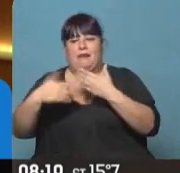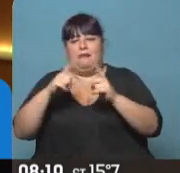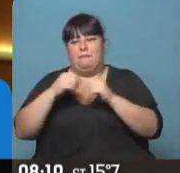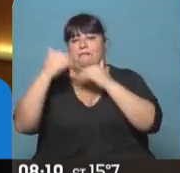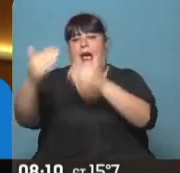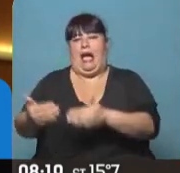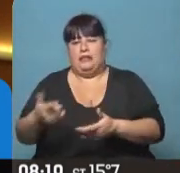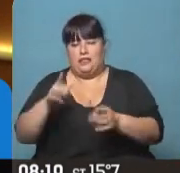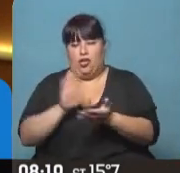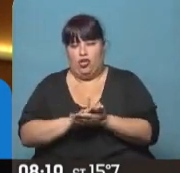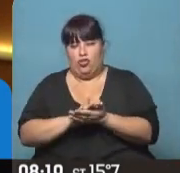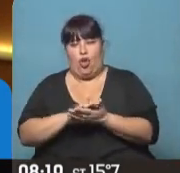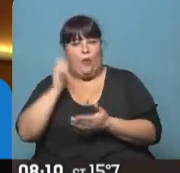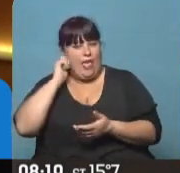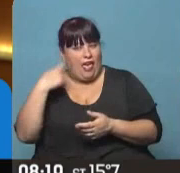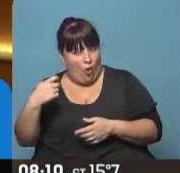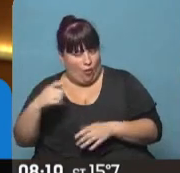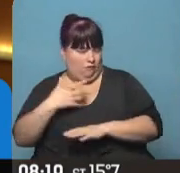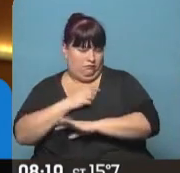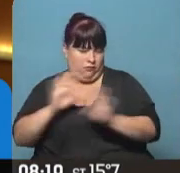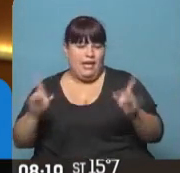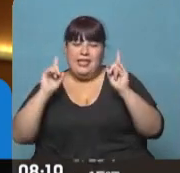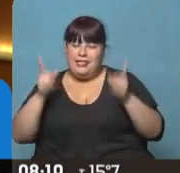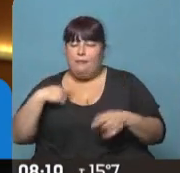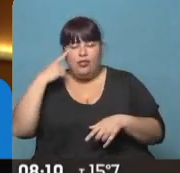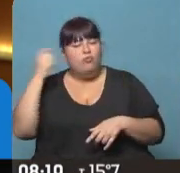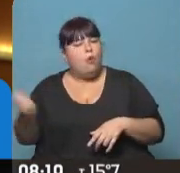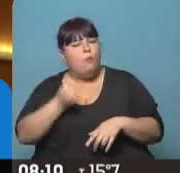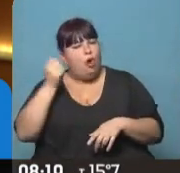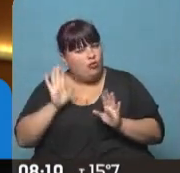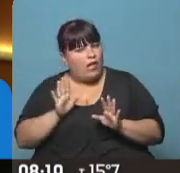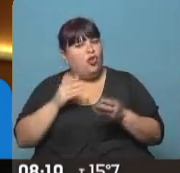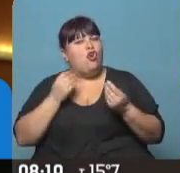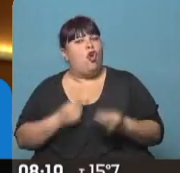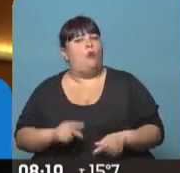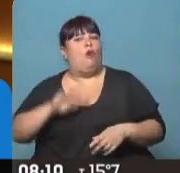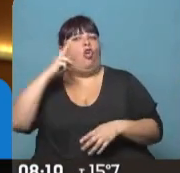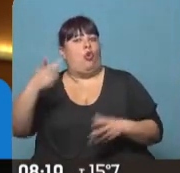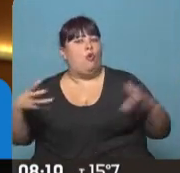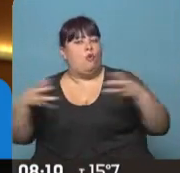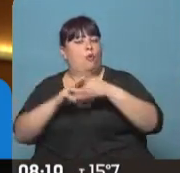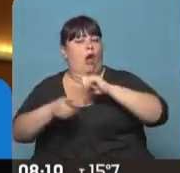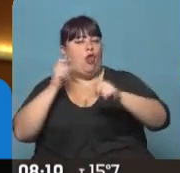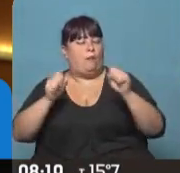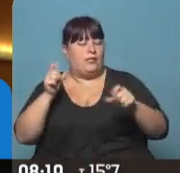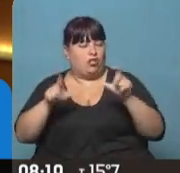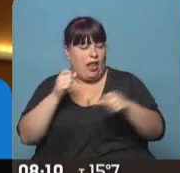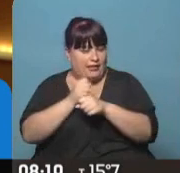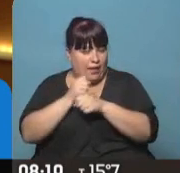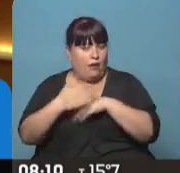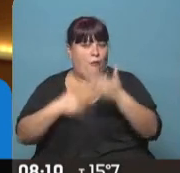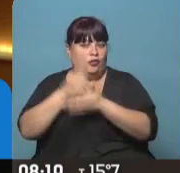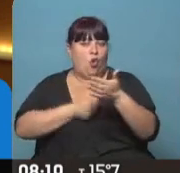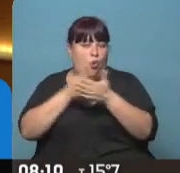todavía más aumentando la edad jubilatoria, pero también nos parece fundamental cómo reforzamos la organización de los trabajadores y los procesos